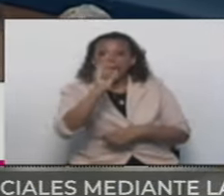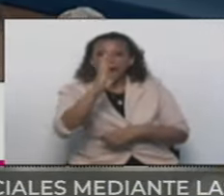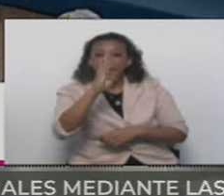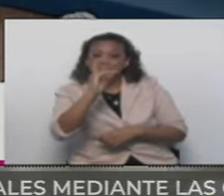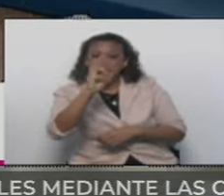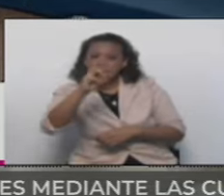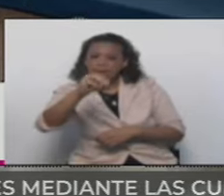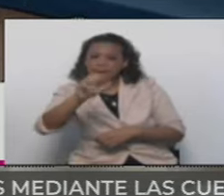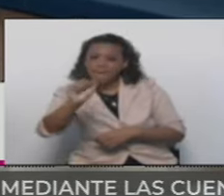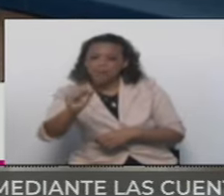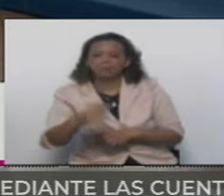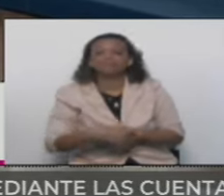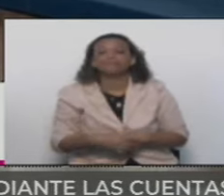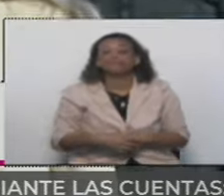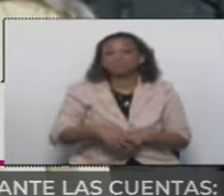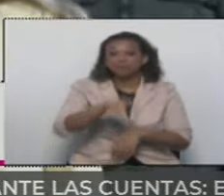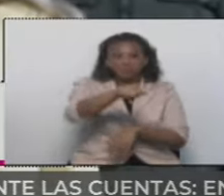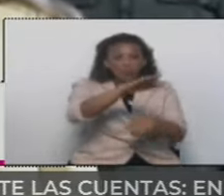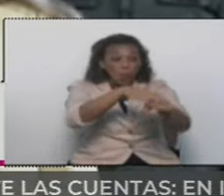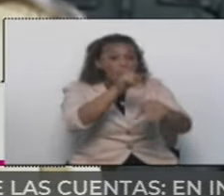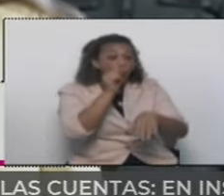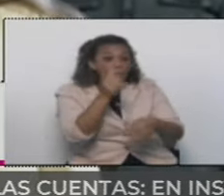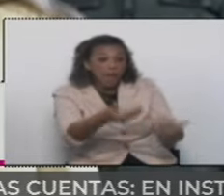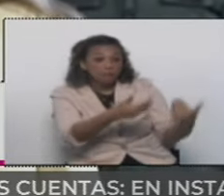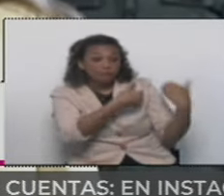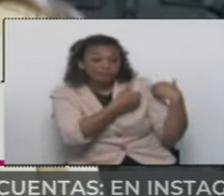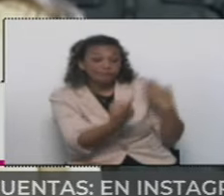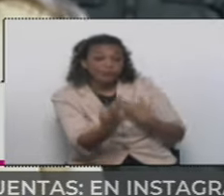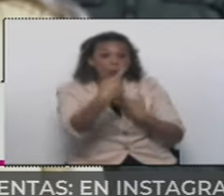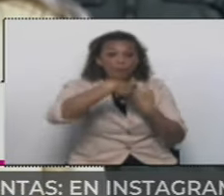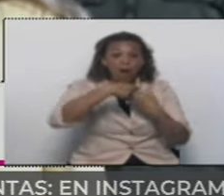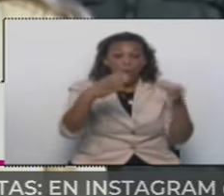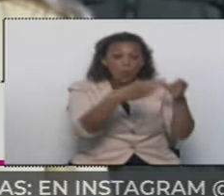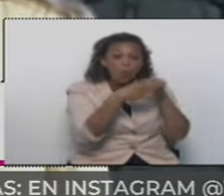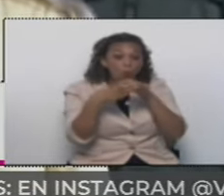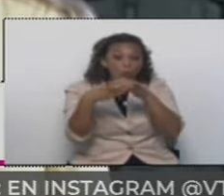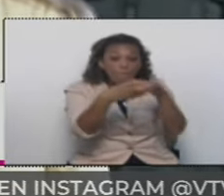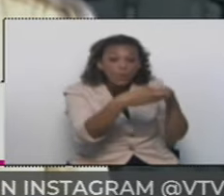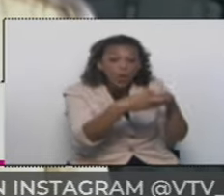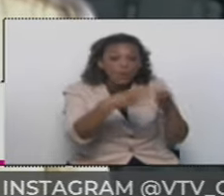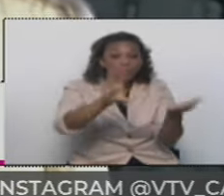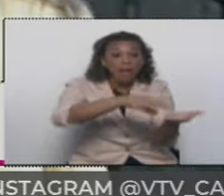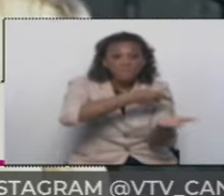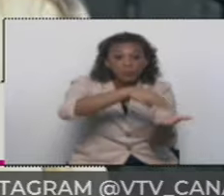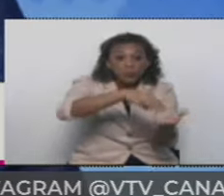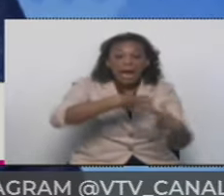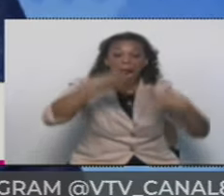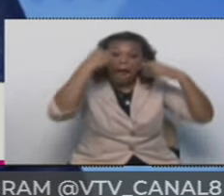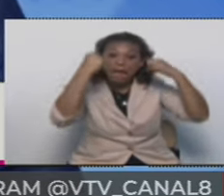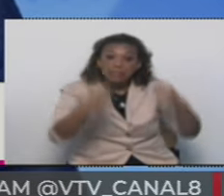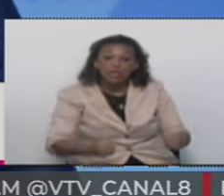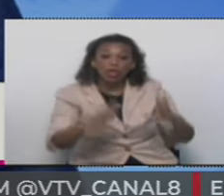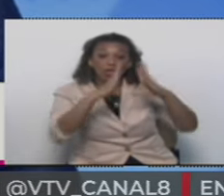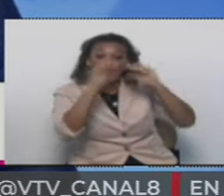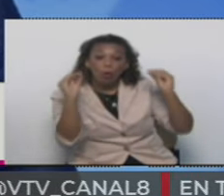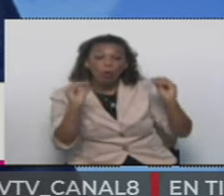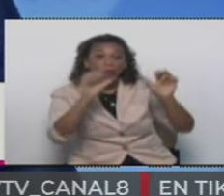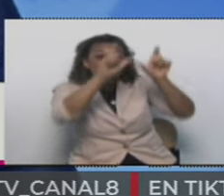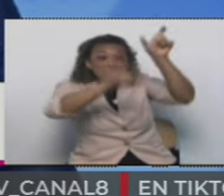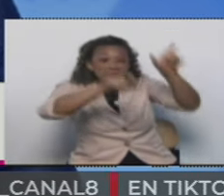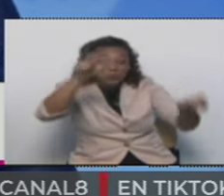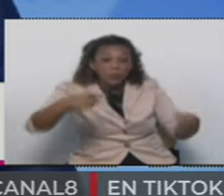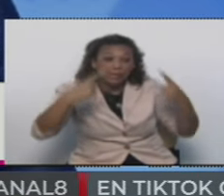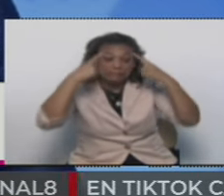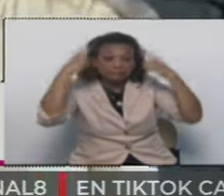a llevar música. Bueno, Ernesto Villegas, incorpórate al equipo para que me garantice que todos los cultores y